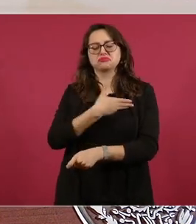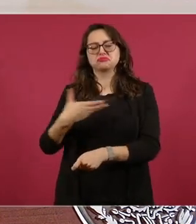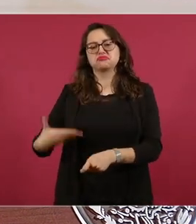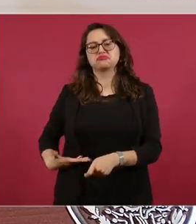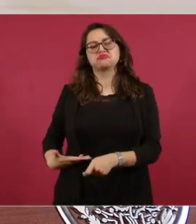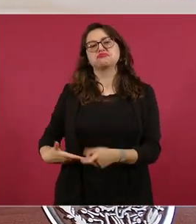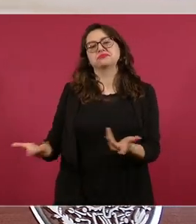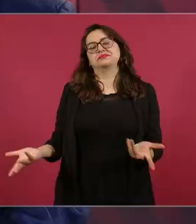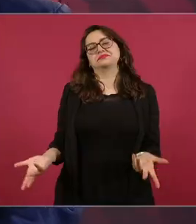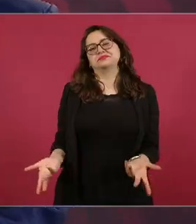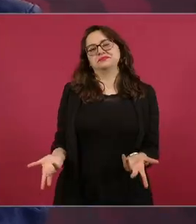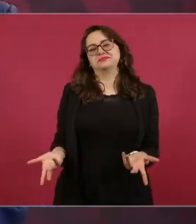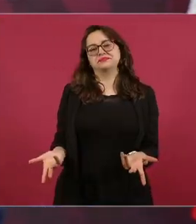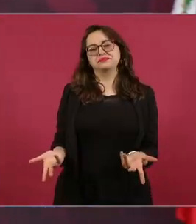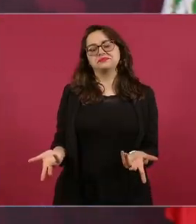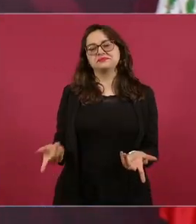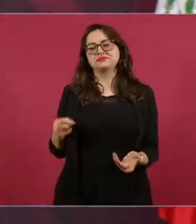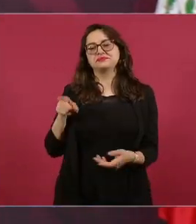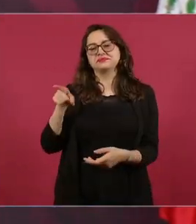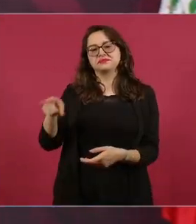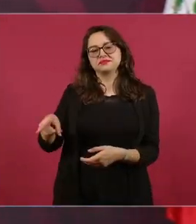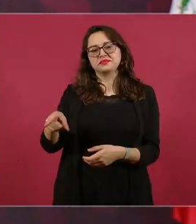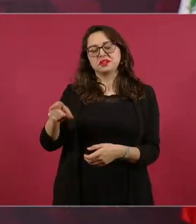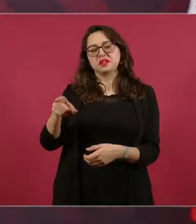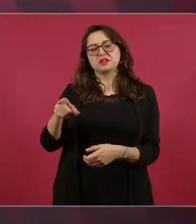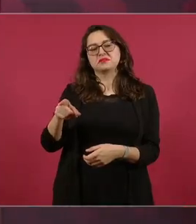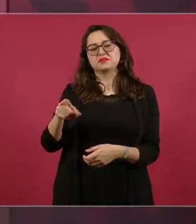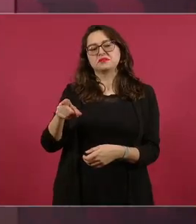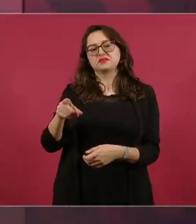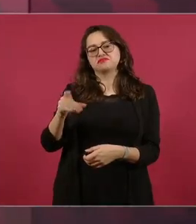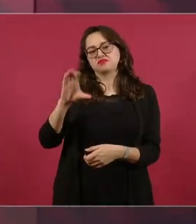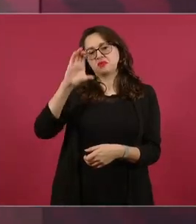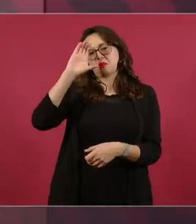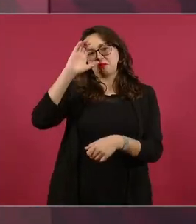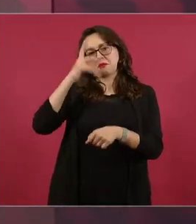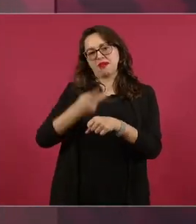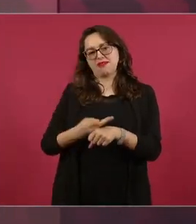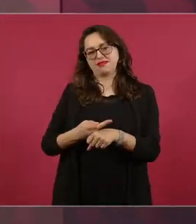Pero el compadre se le quería quedar.